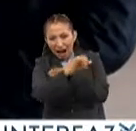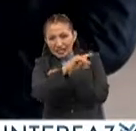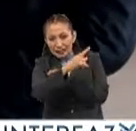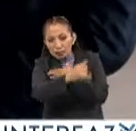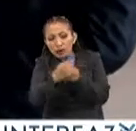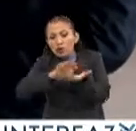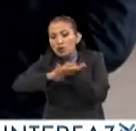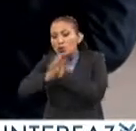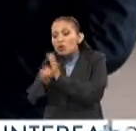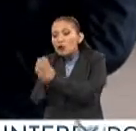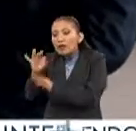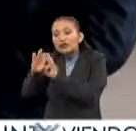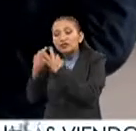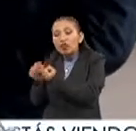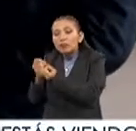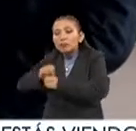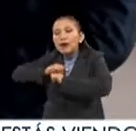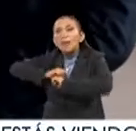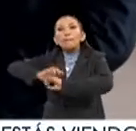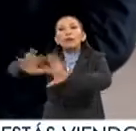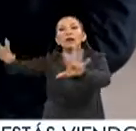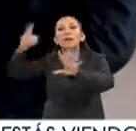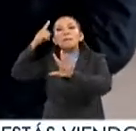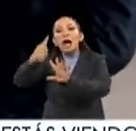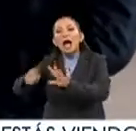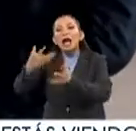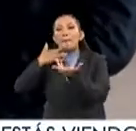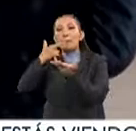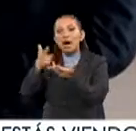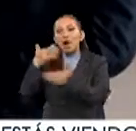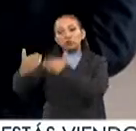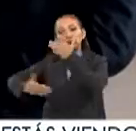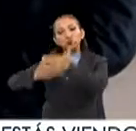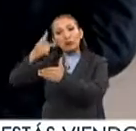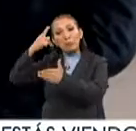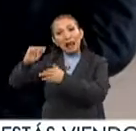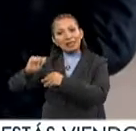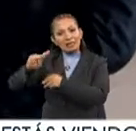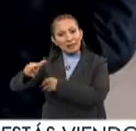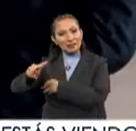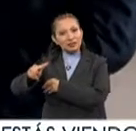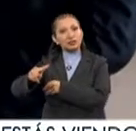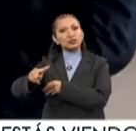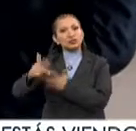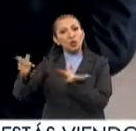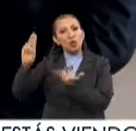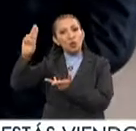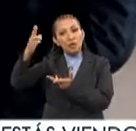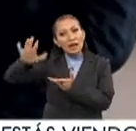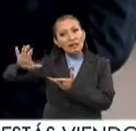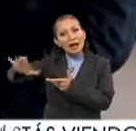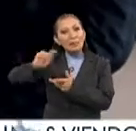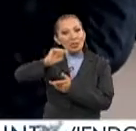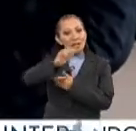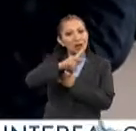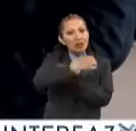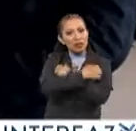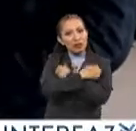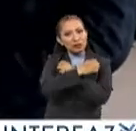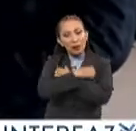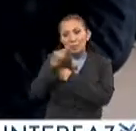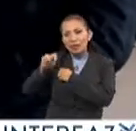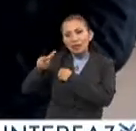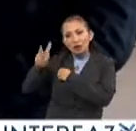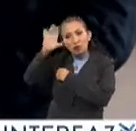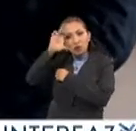trabajar nuevos formatos y nuevas posibilidades para encontrar los mejores desarrollos para la televisión universitaria, para la televisión educativa, para